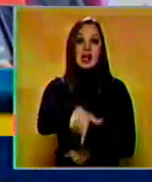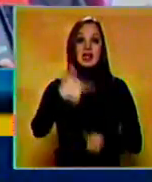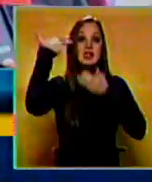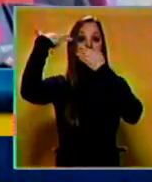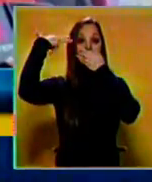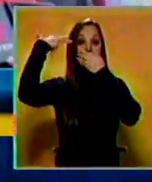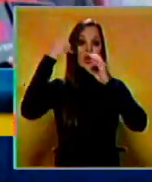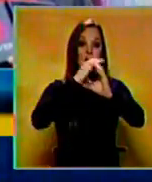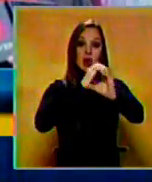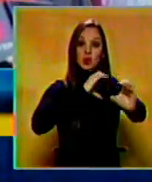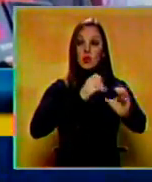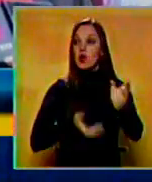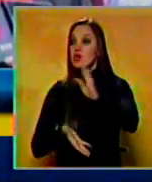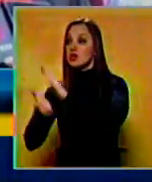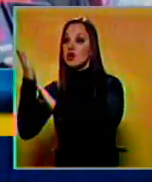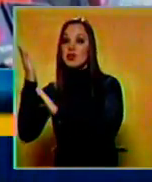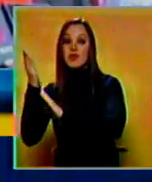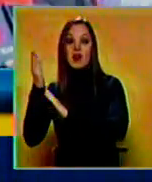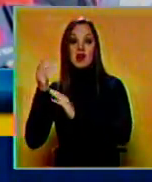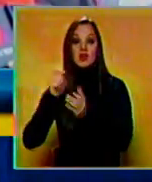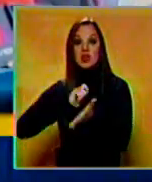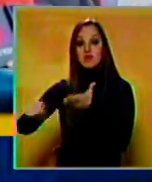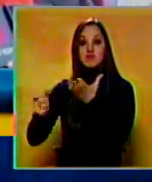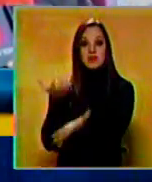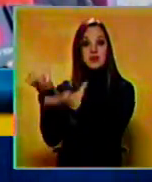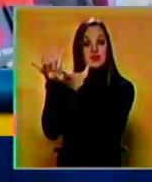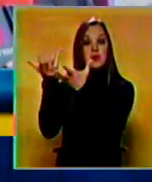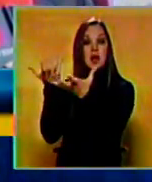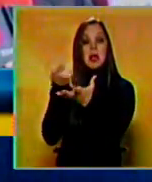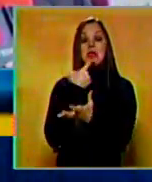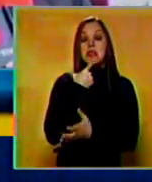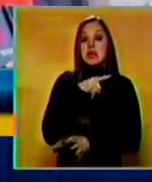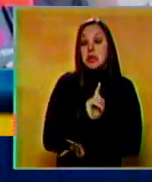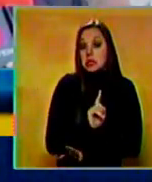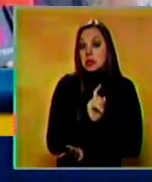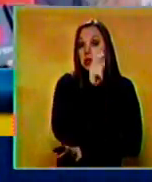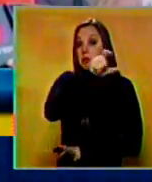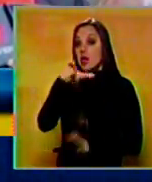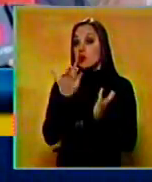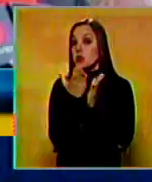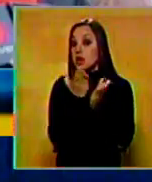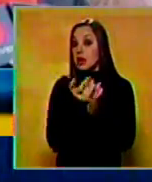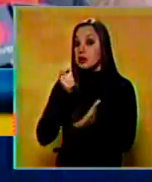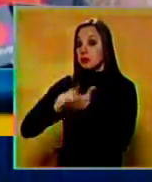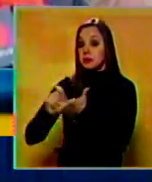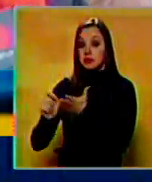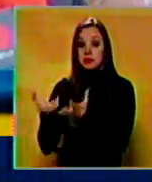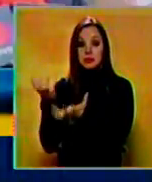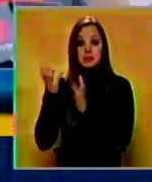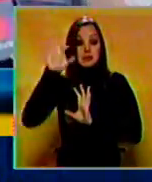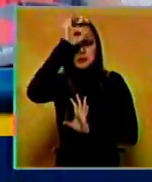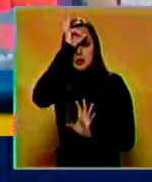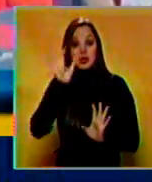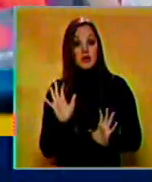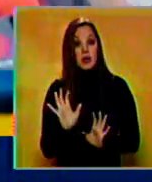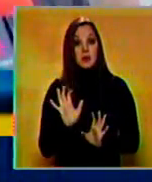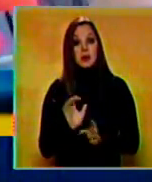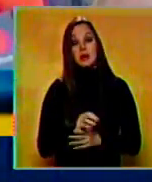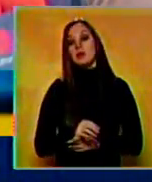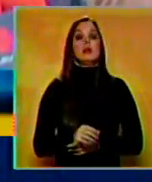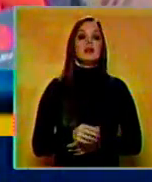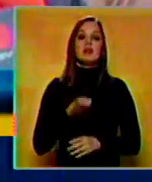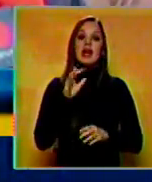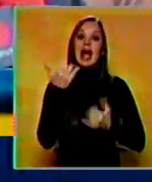quemaron, según estudiantes, ¿no? El compromiso del gobernador fue que salíamos a trabajar, que él nos reponía los carros que nos quemaran.